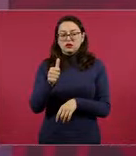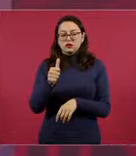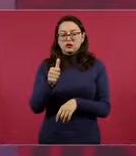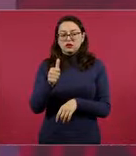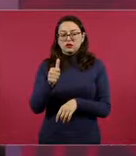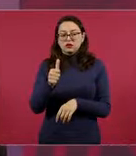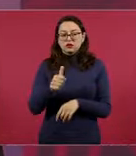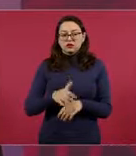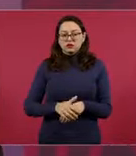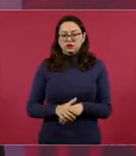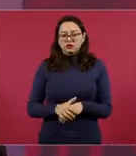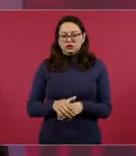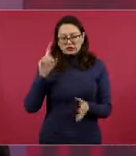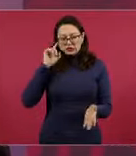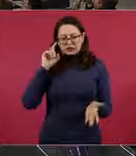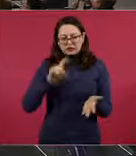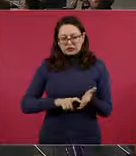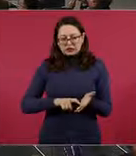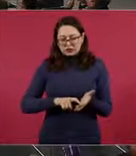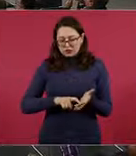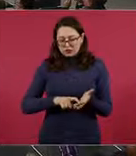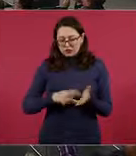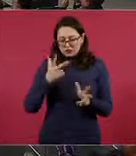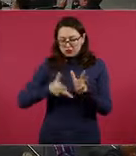Van a haber, creo que 40 trenes.